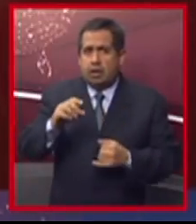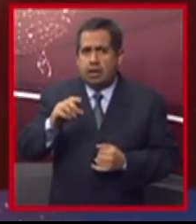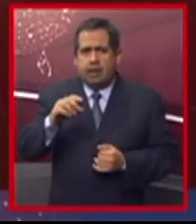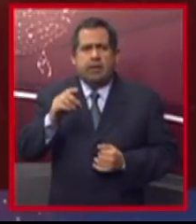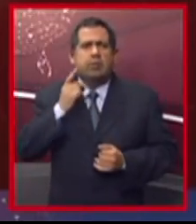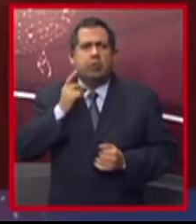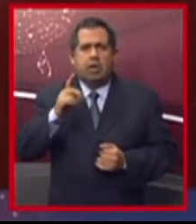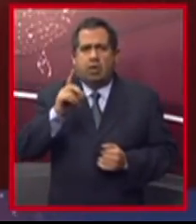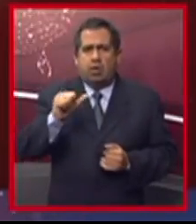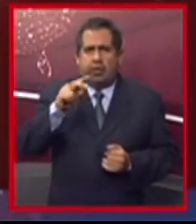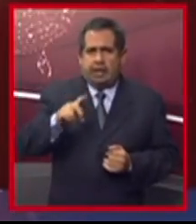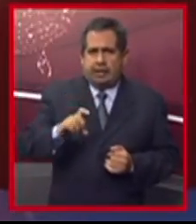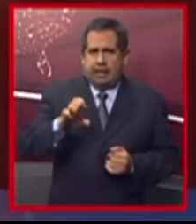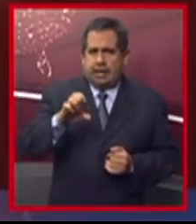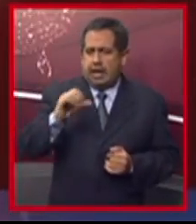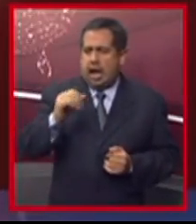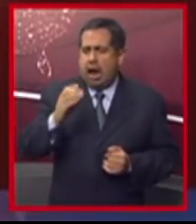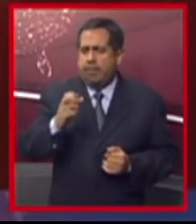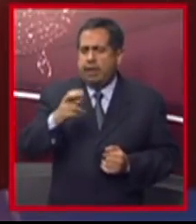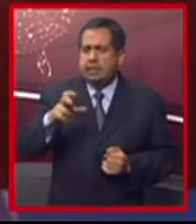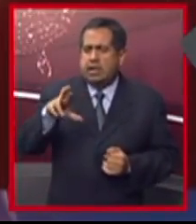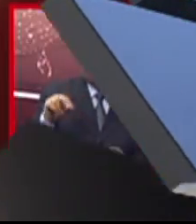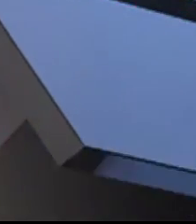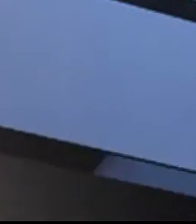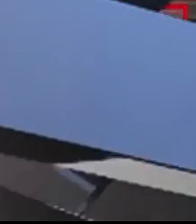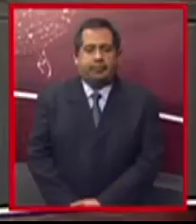Dante Caballero Pedraza de Morena.